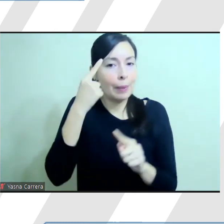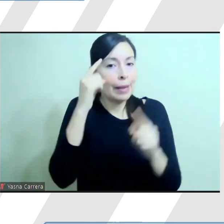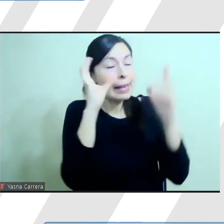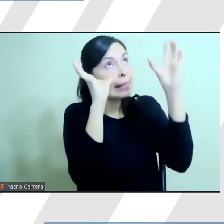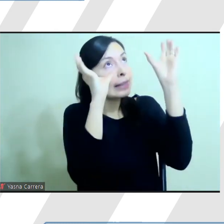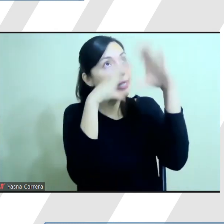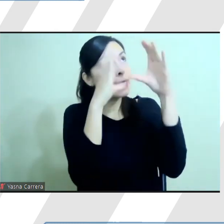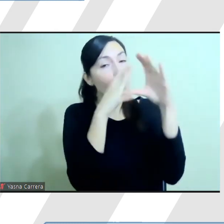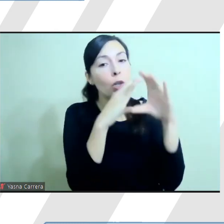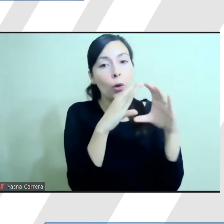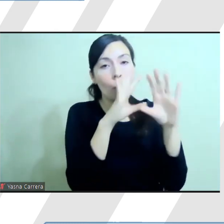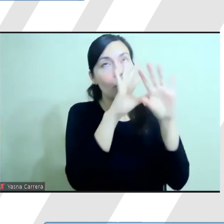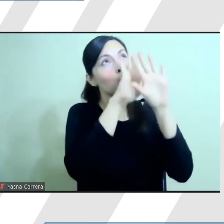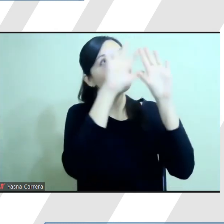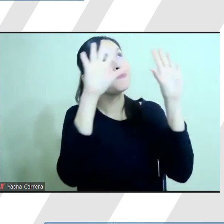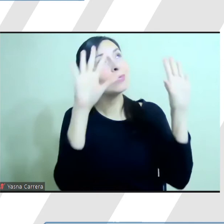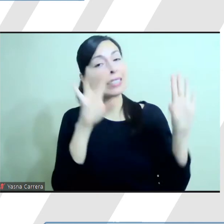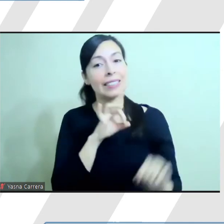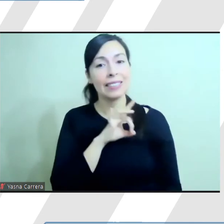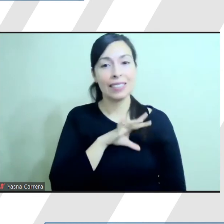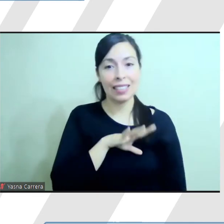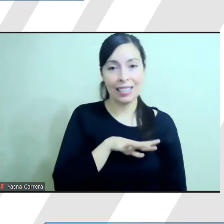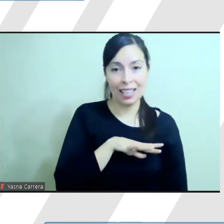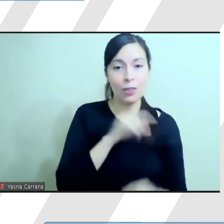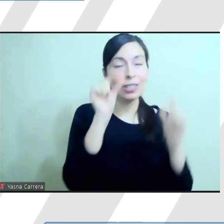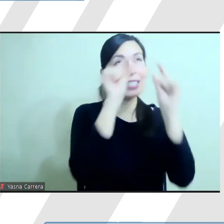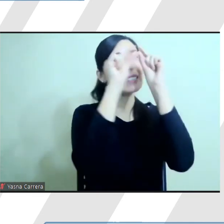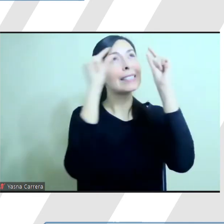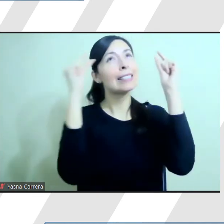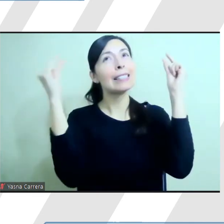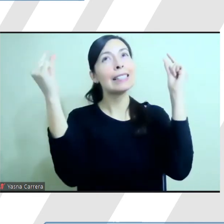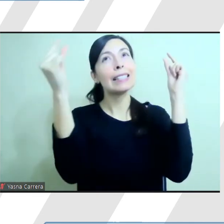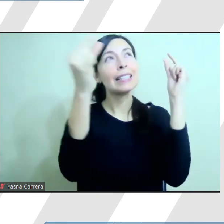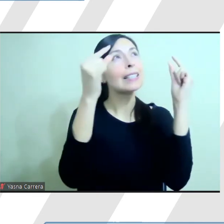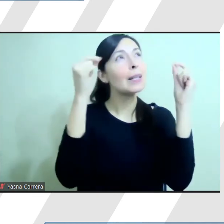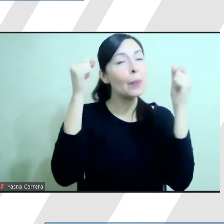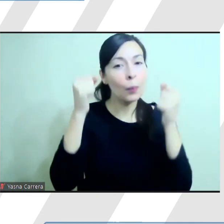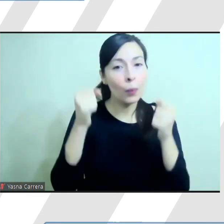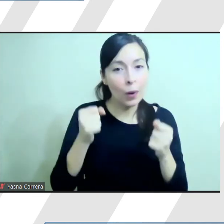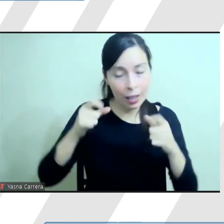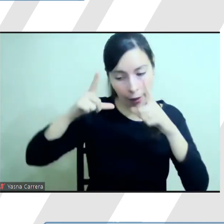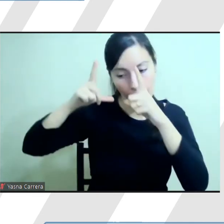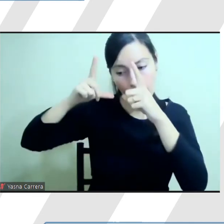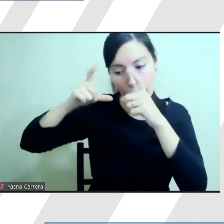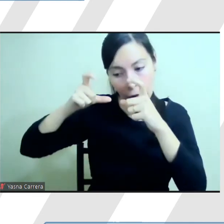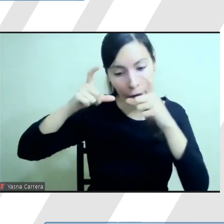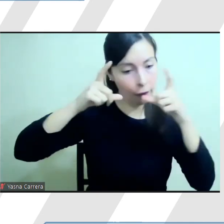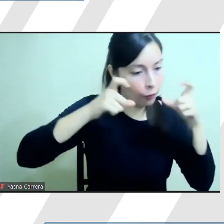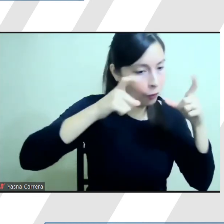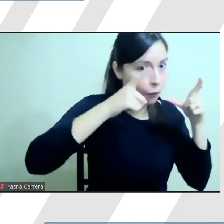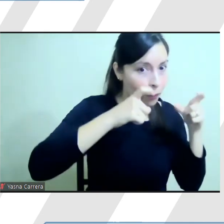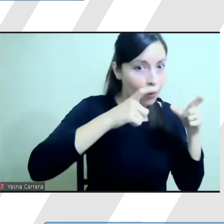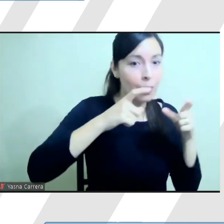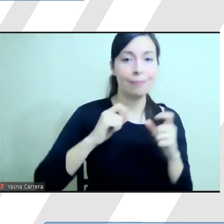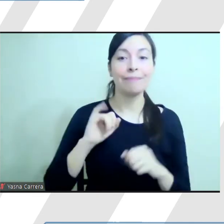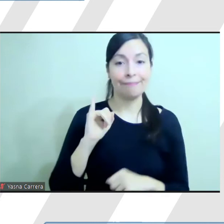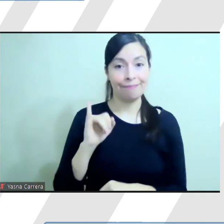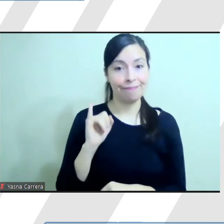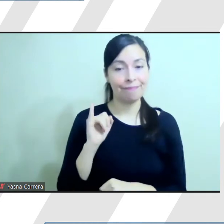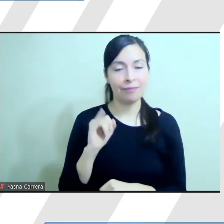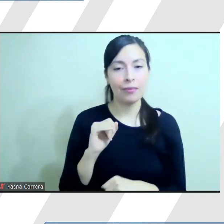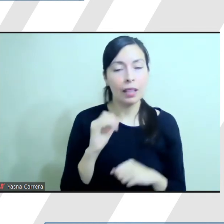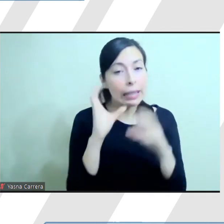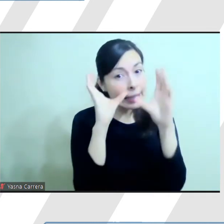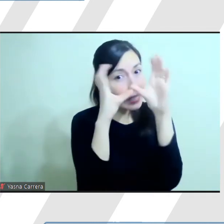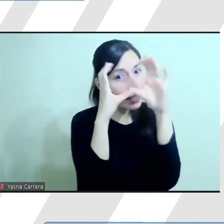espacial chileno, porque es un satélite con capacidad de generar imágenes. Entonces, como tal, va a funcionar como un